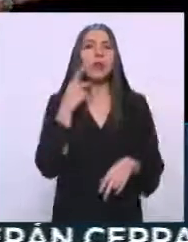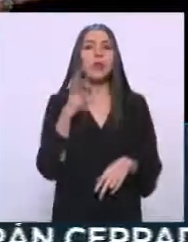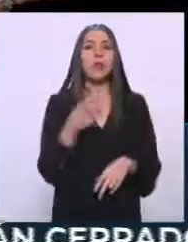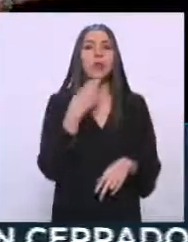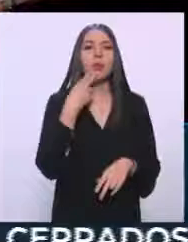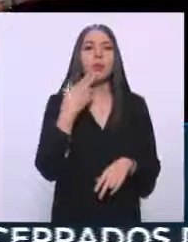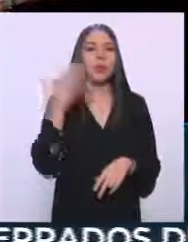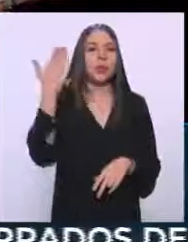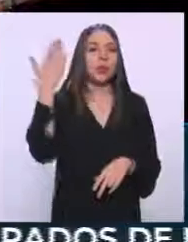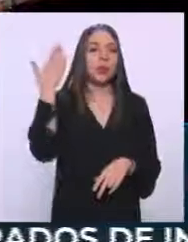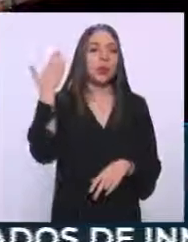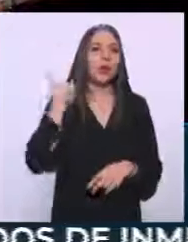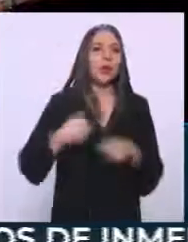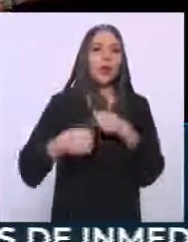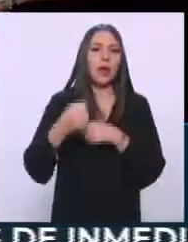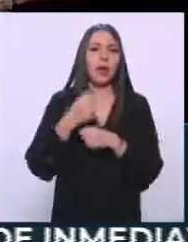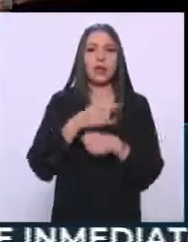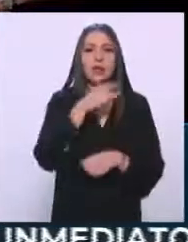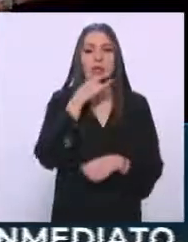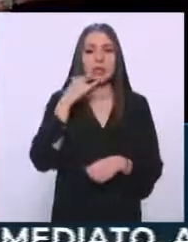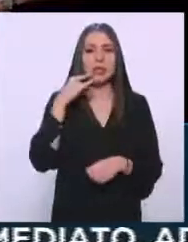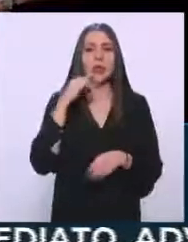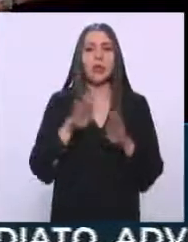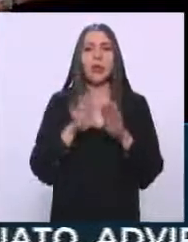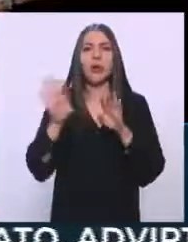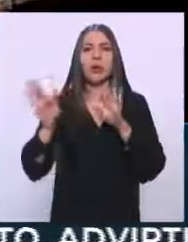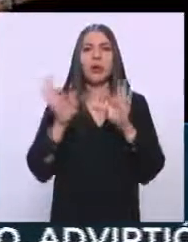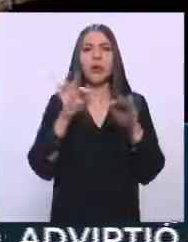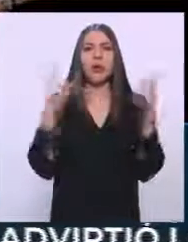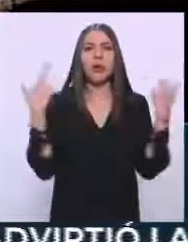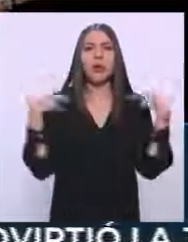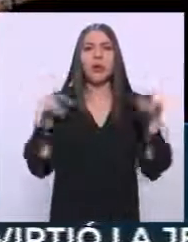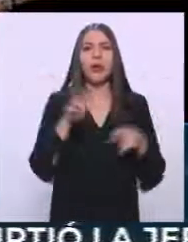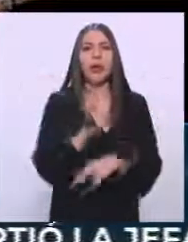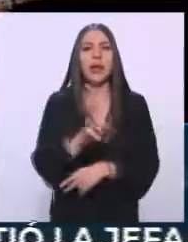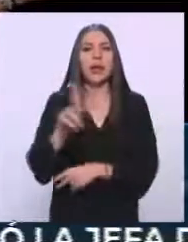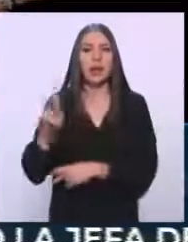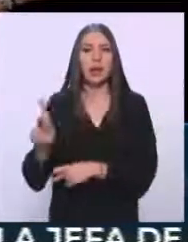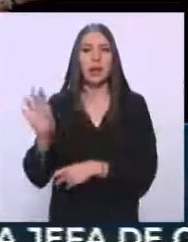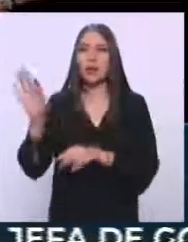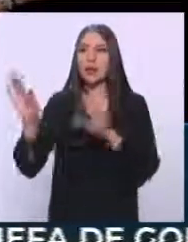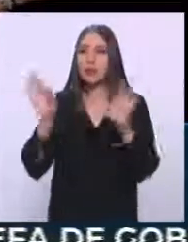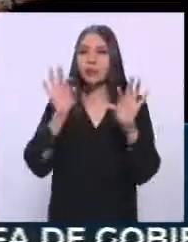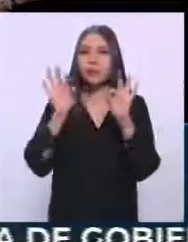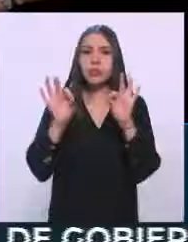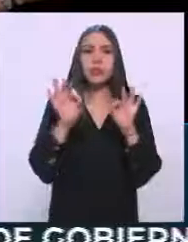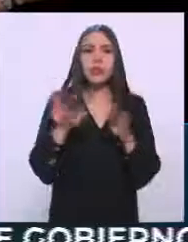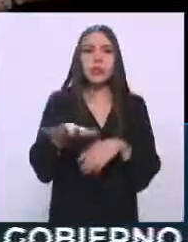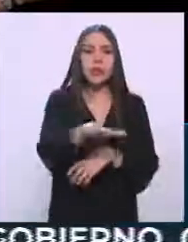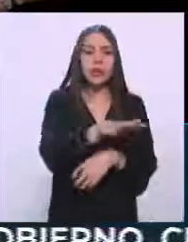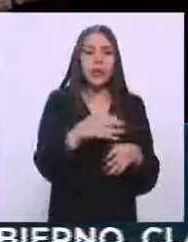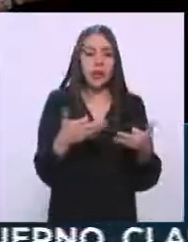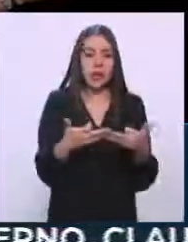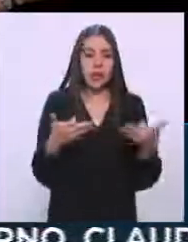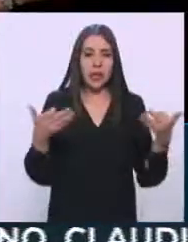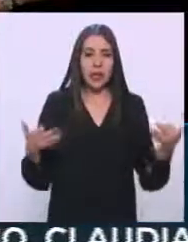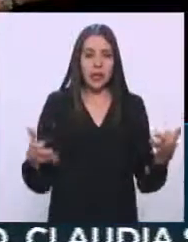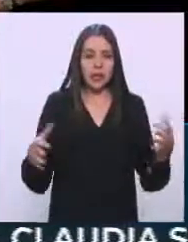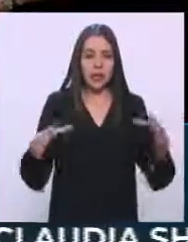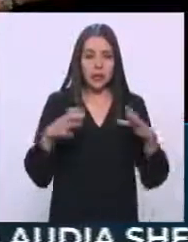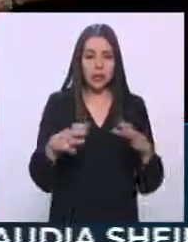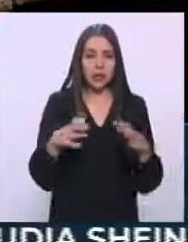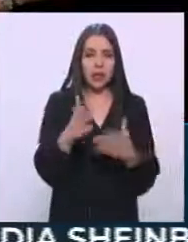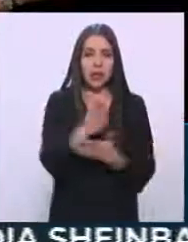Chile desde hace algunos años atrás, que es un sistema de representación proporcional, que divide al territorio